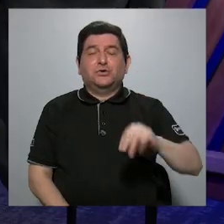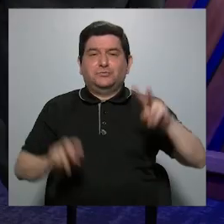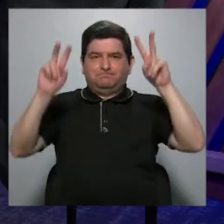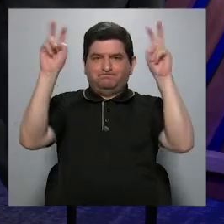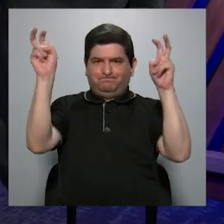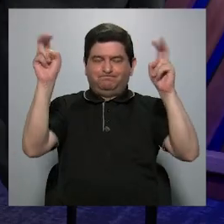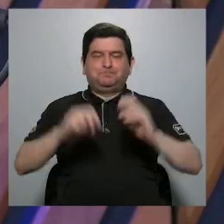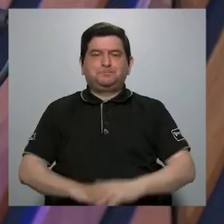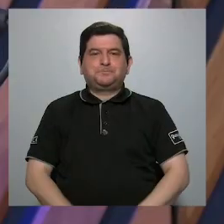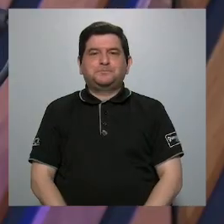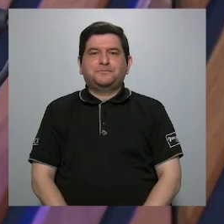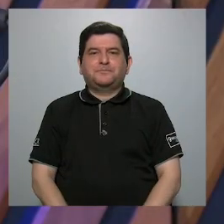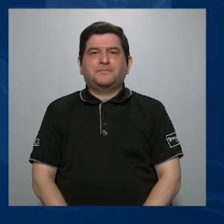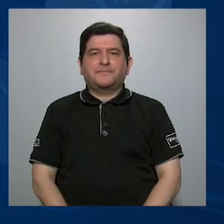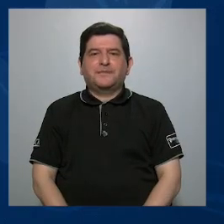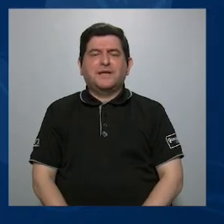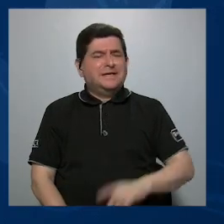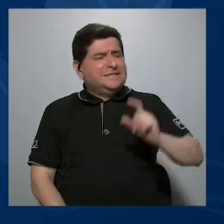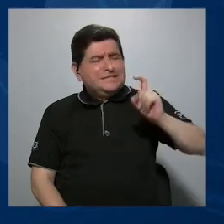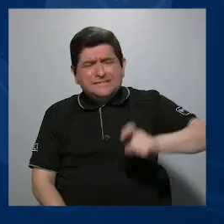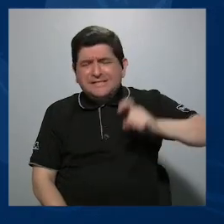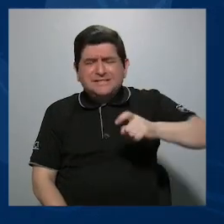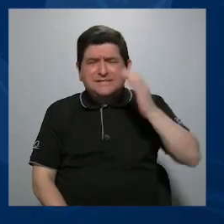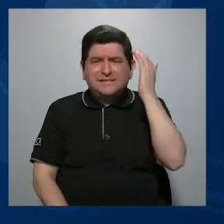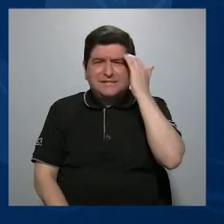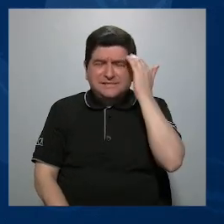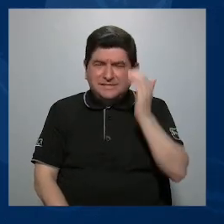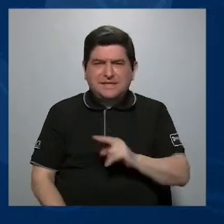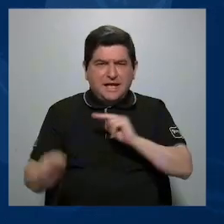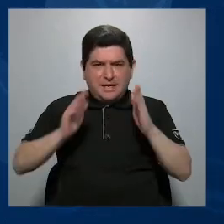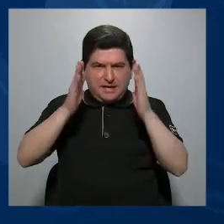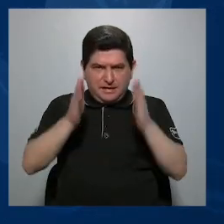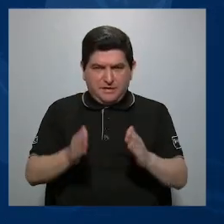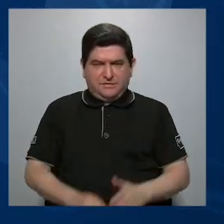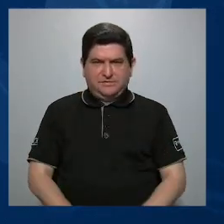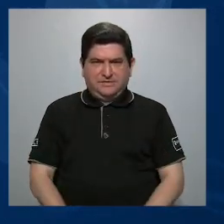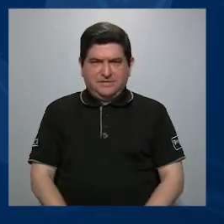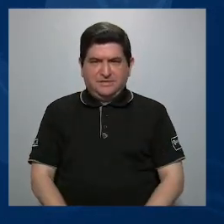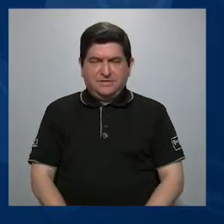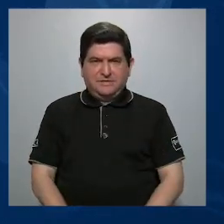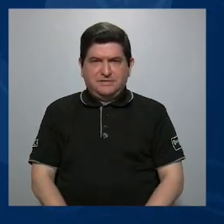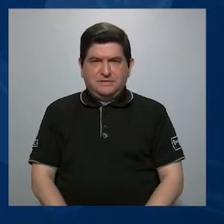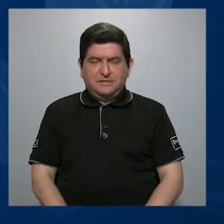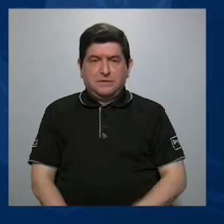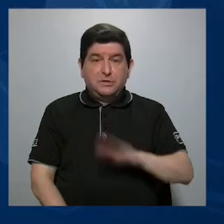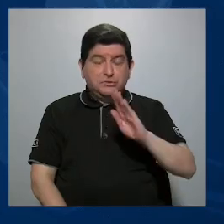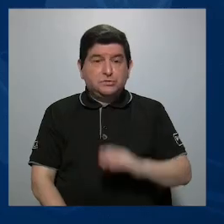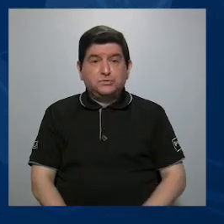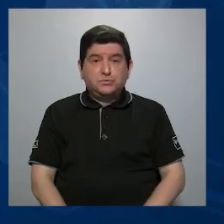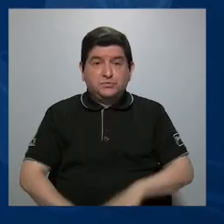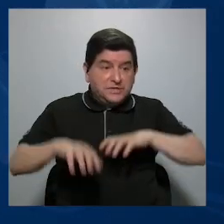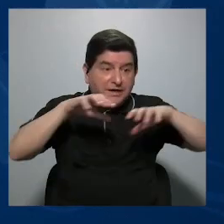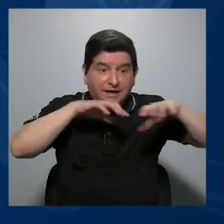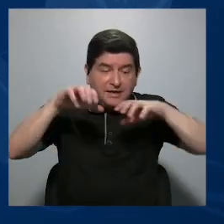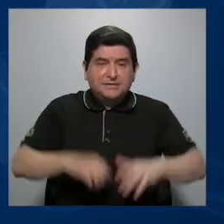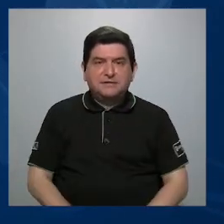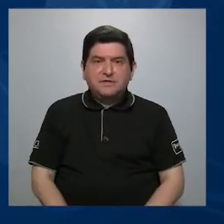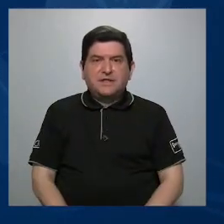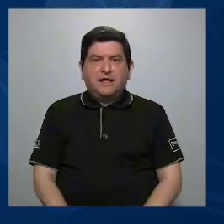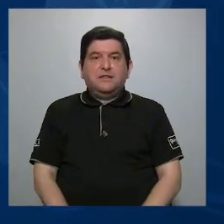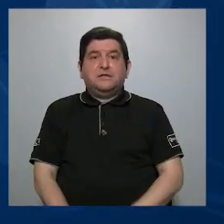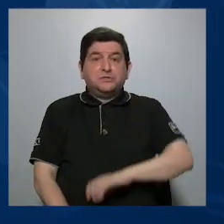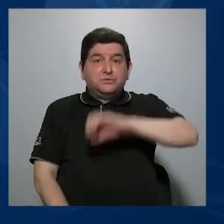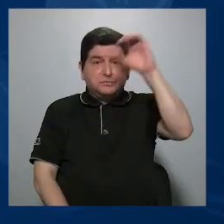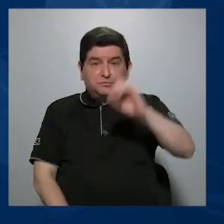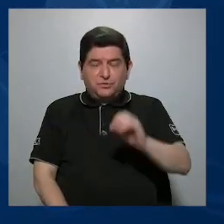Madrid, cito, ¿cuánto necesita saber un negociante para que sus aventuras